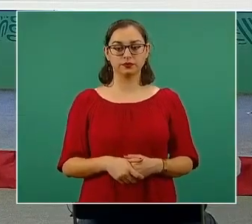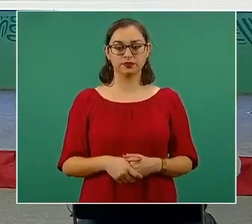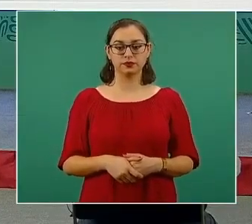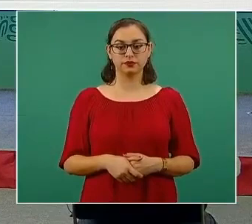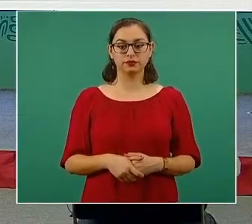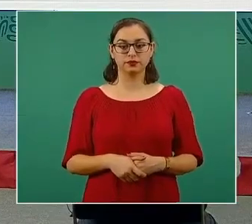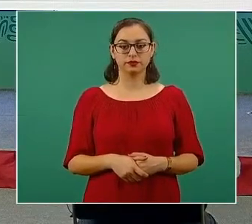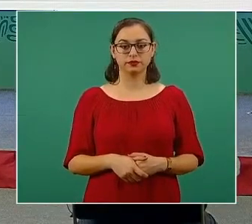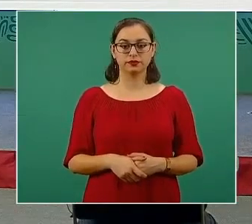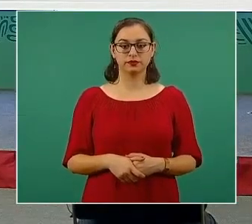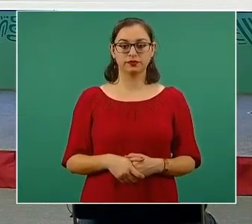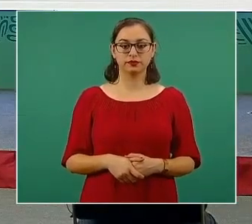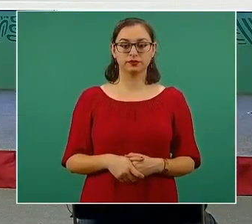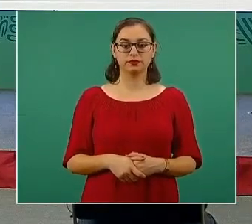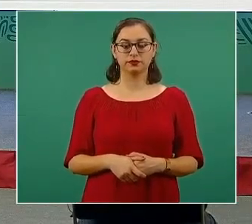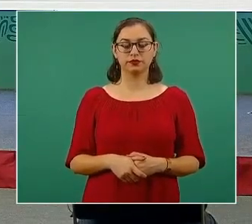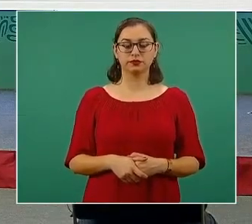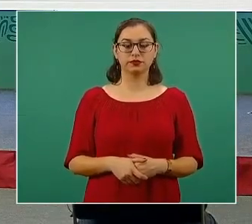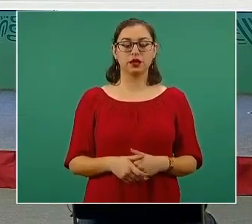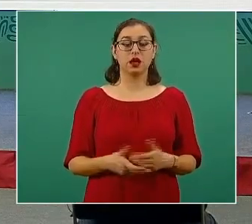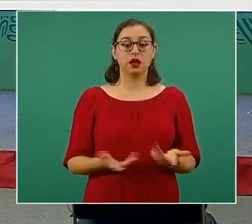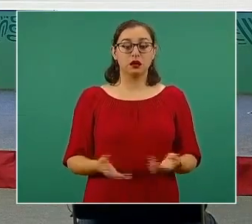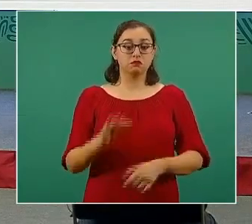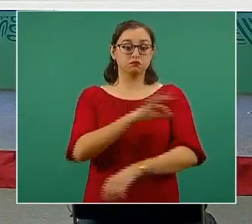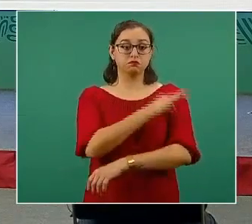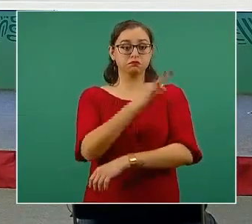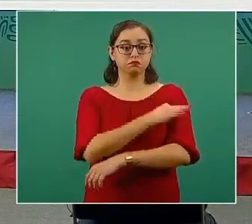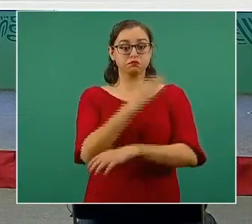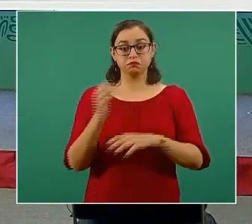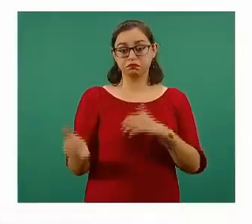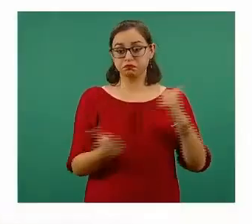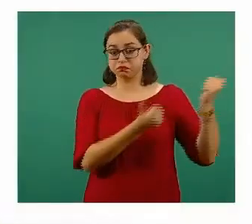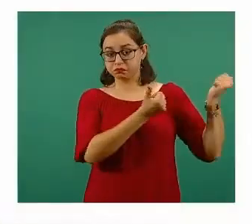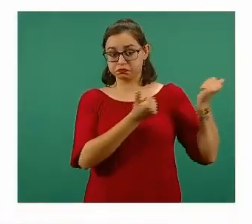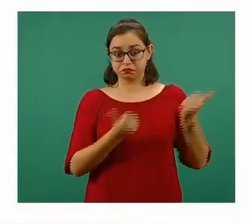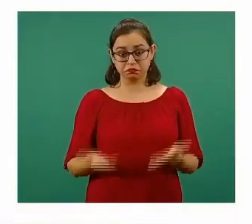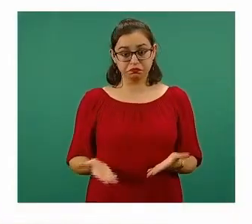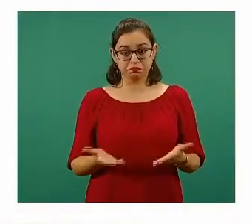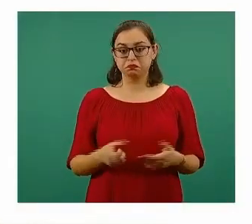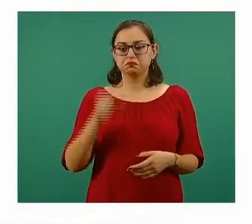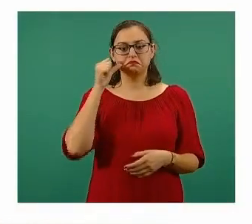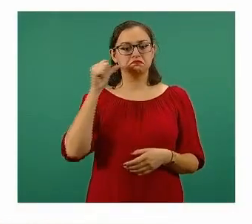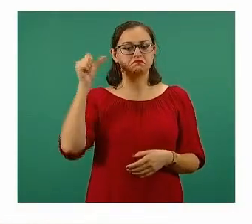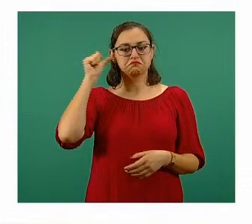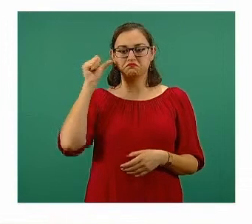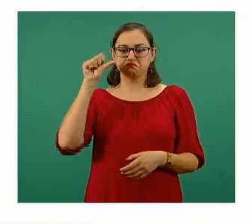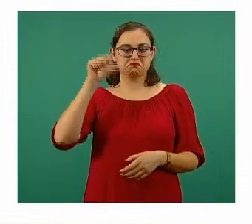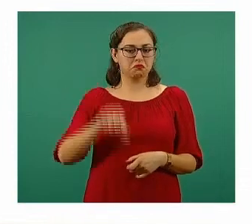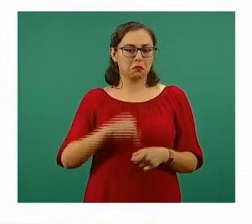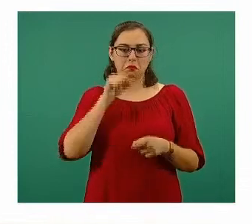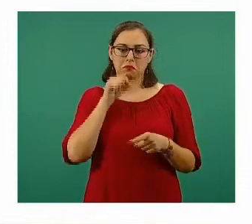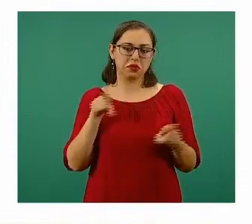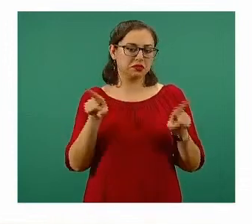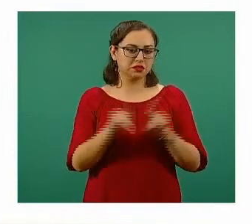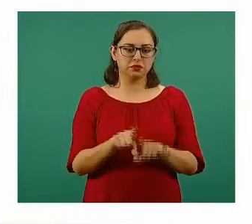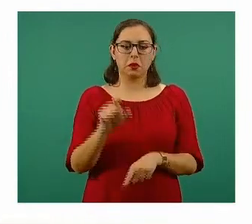Este es el resumen de las dosis que hemos recibido hasta el momento, no cambió de ayer para hoy,